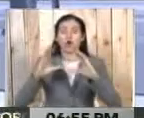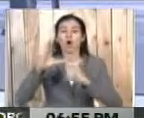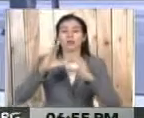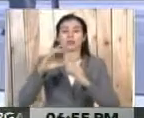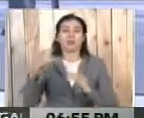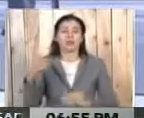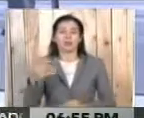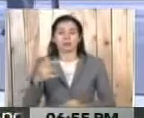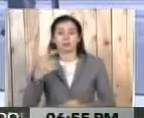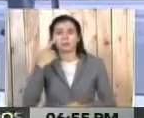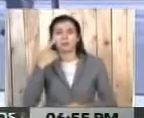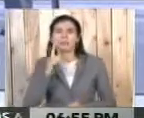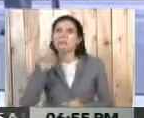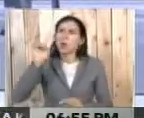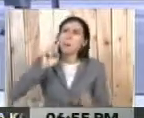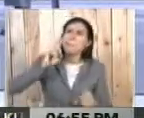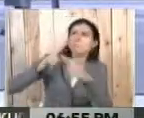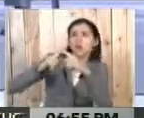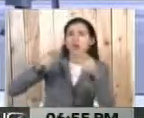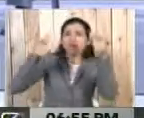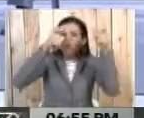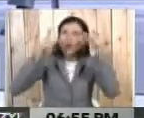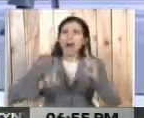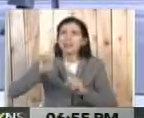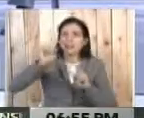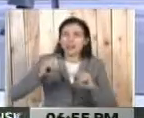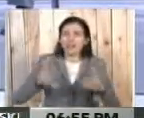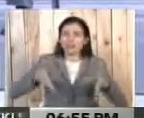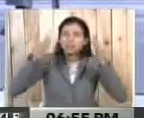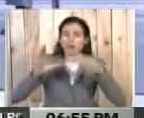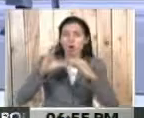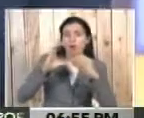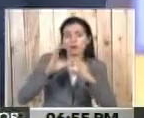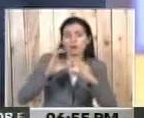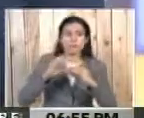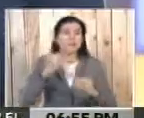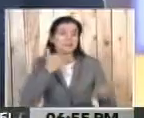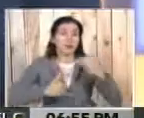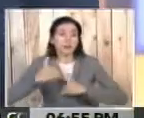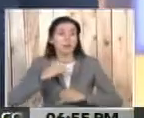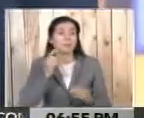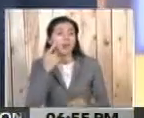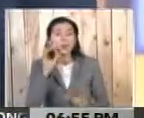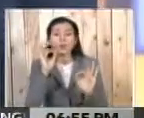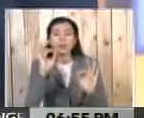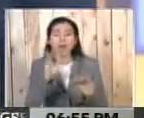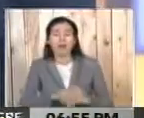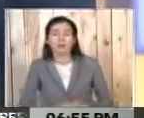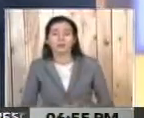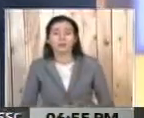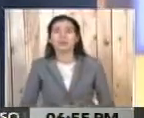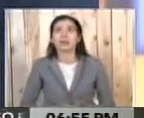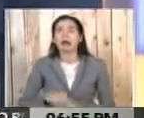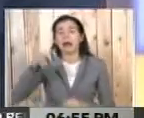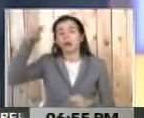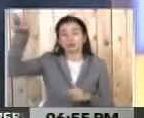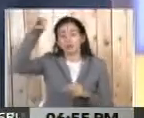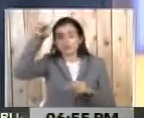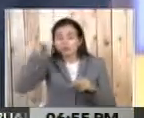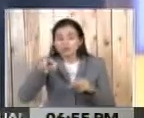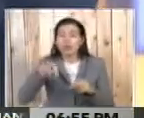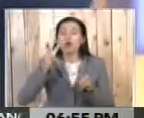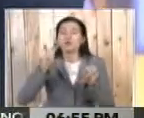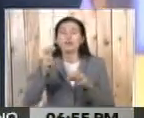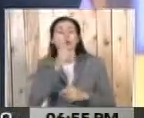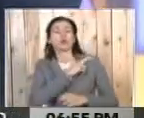estaban espiando, a lo mejor la mandaron de la Asamblea Nacional a espiar a Conatel, o por ahí van a bajar al auditor, al nuevo auditor de Conatel, la nueva autoridad de Conatel.